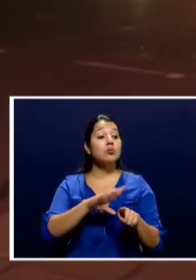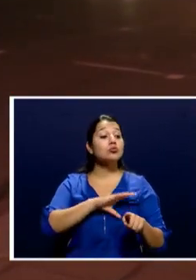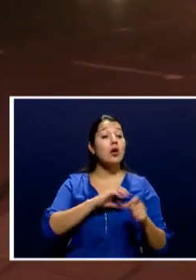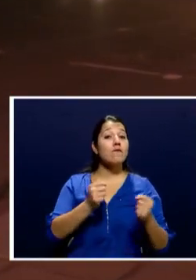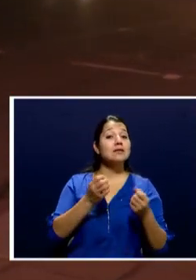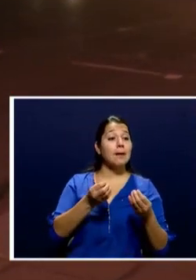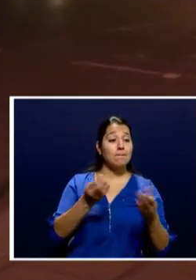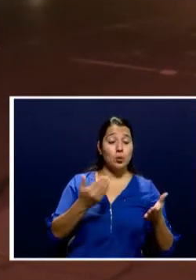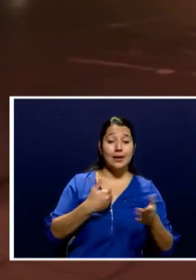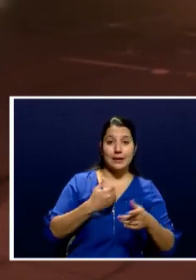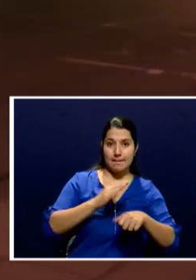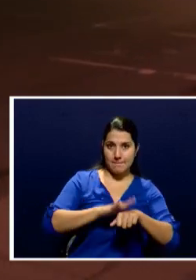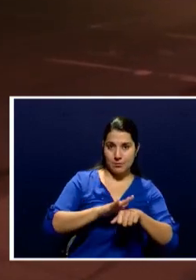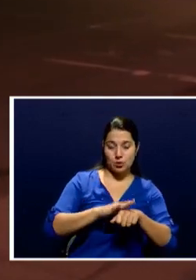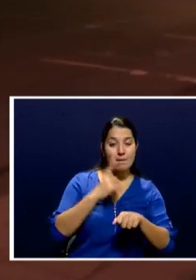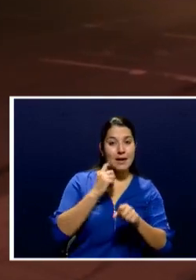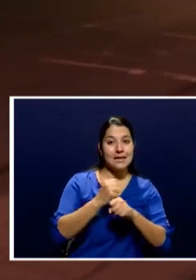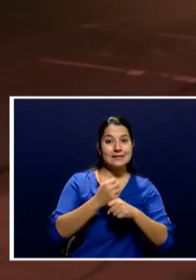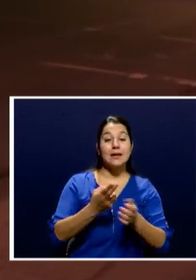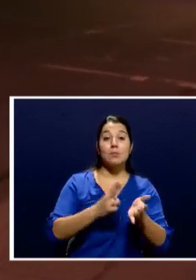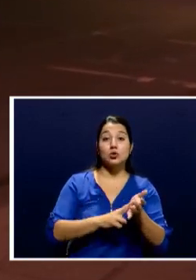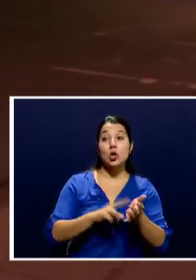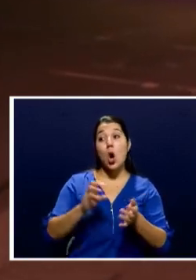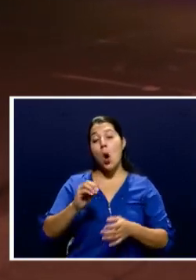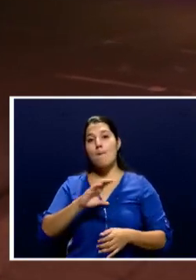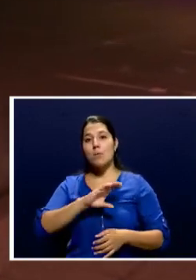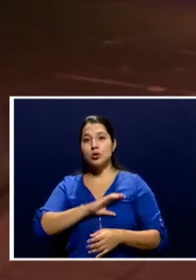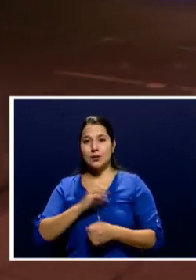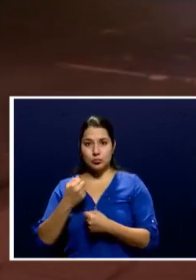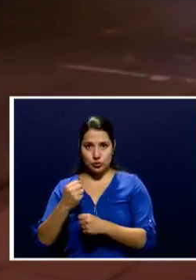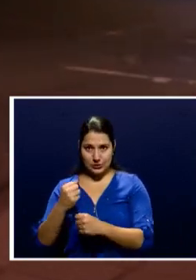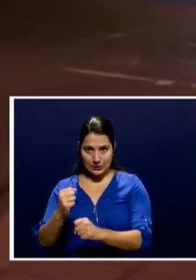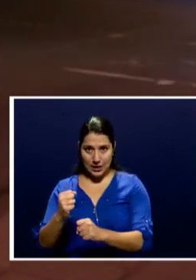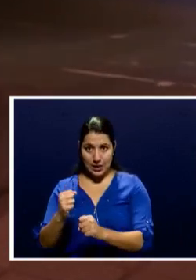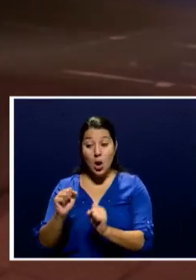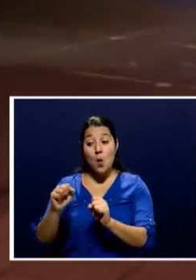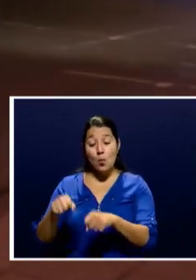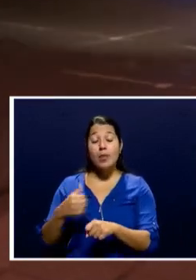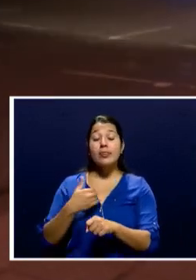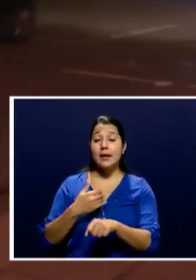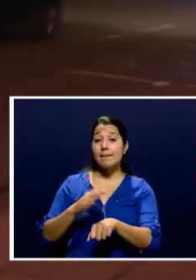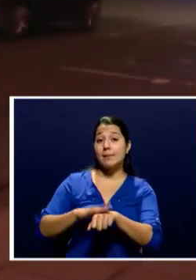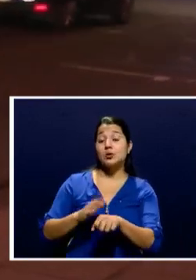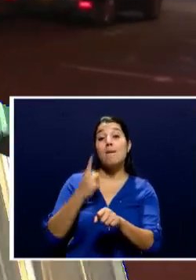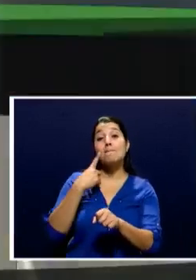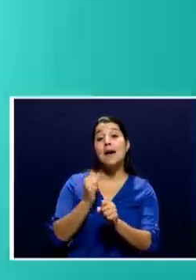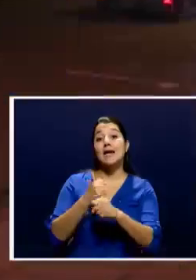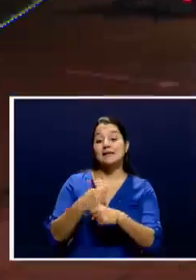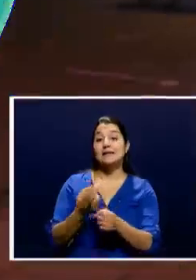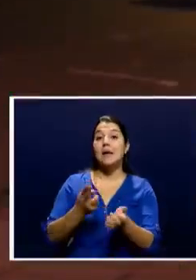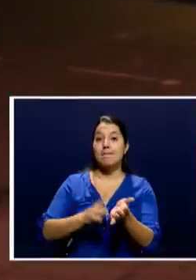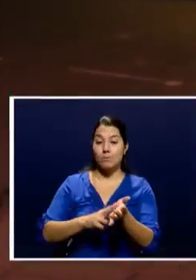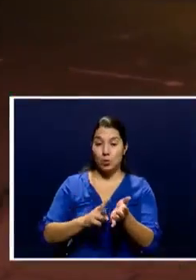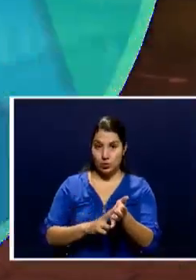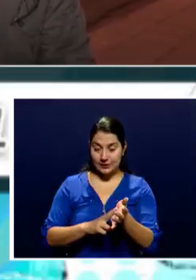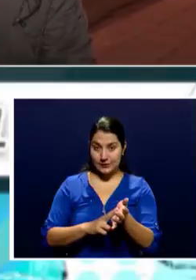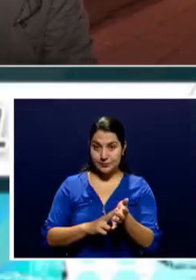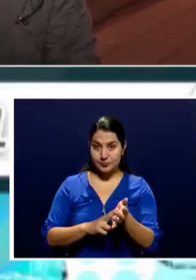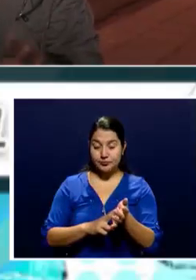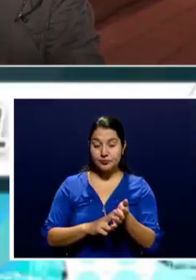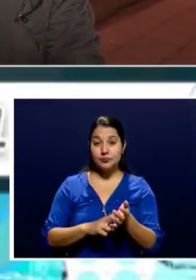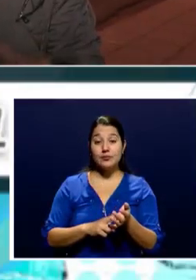Policía de Tránsito o bien de la Policía Municipal, que también algunos de ellos podrán estar acreditados para realizar estas multas